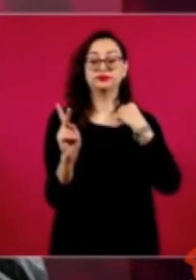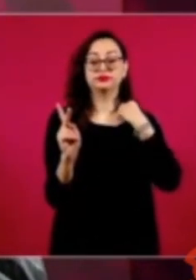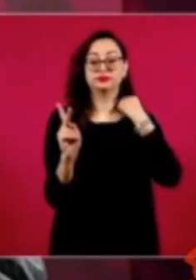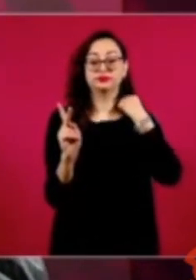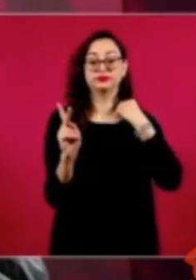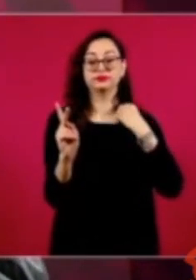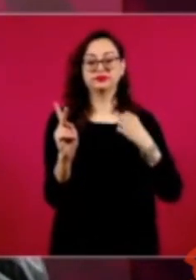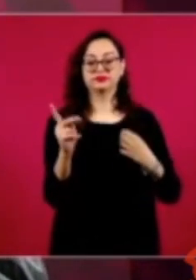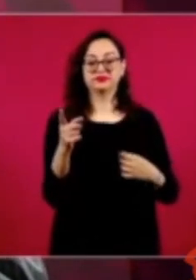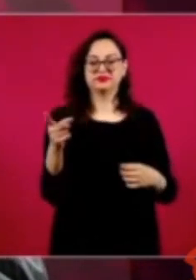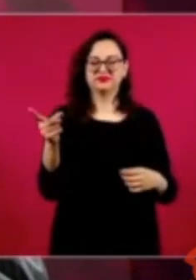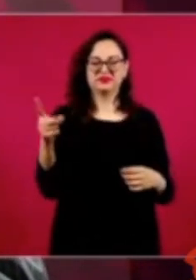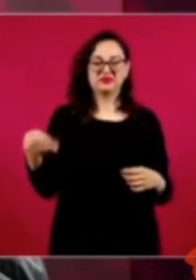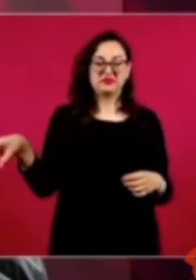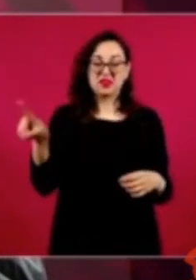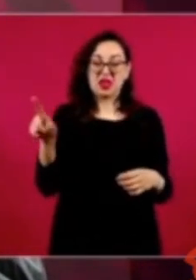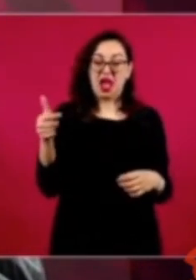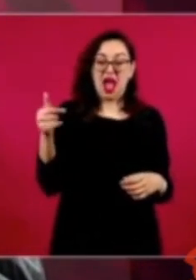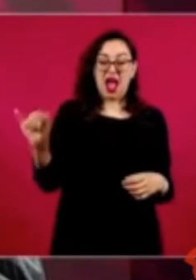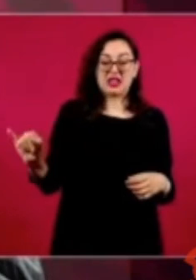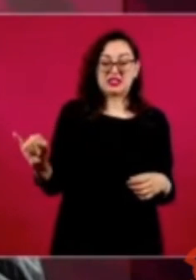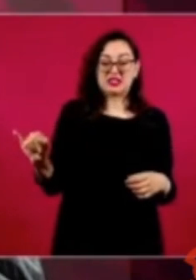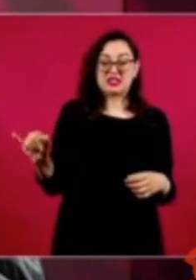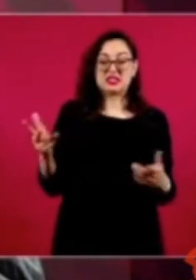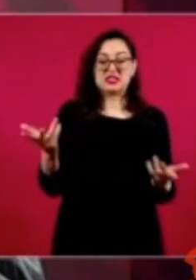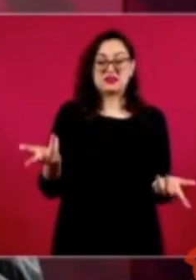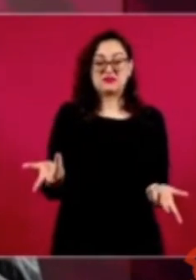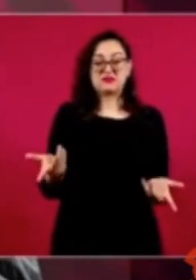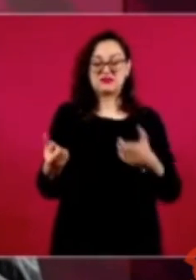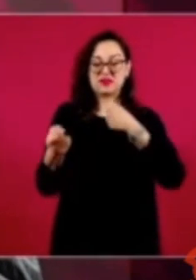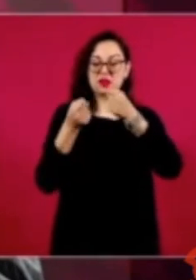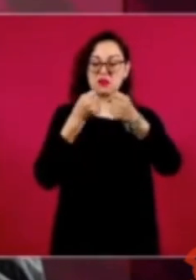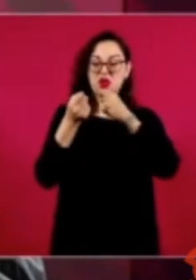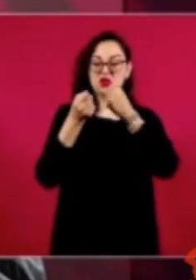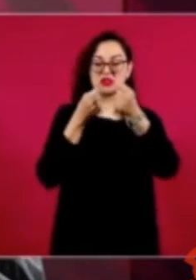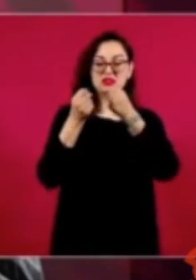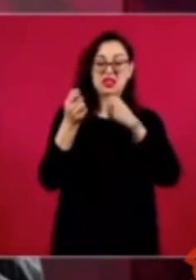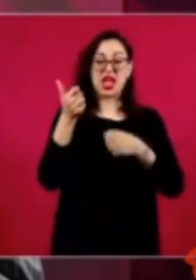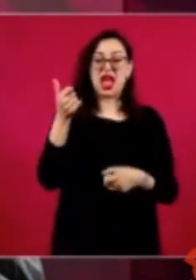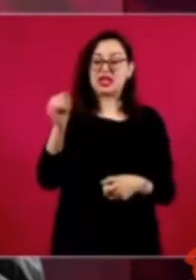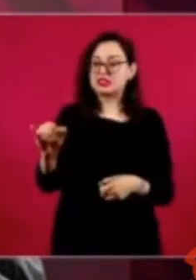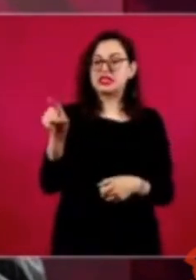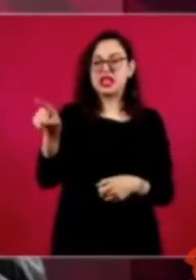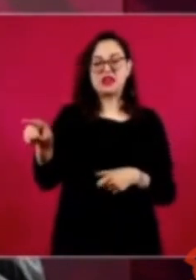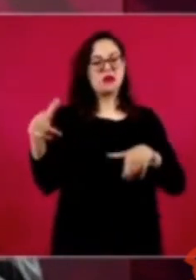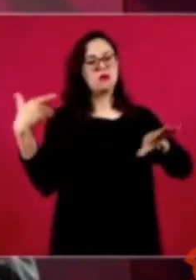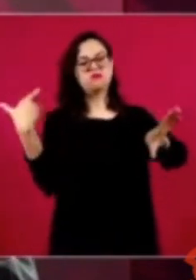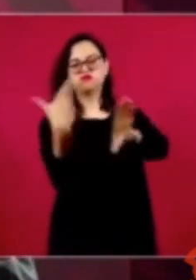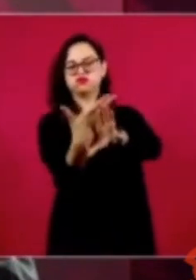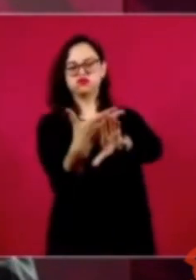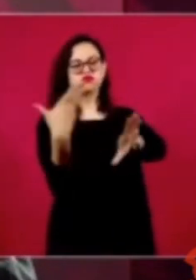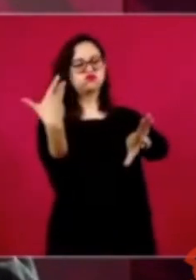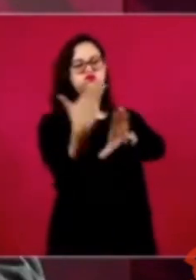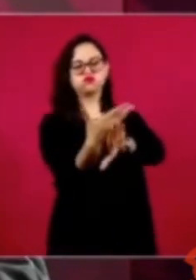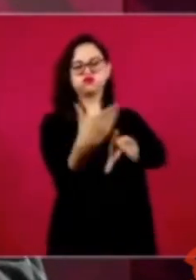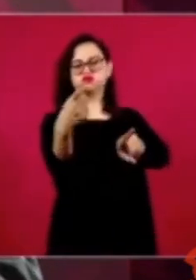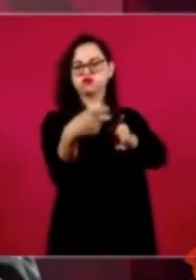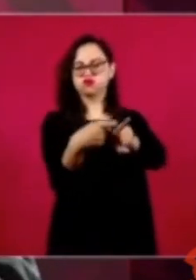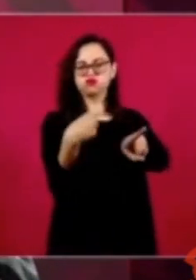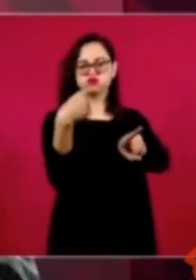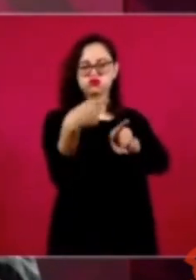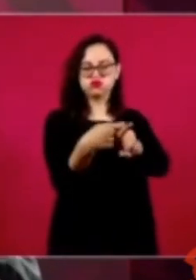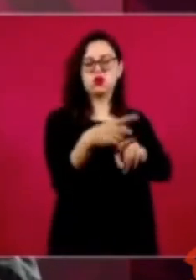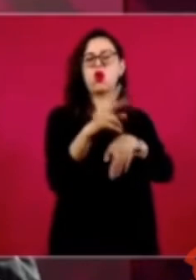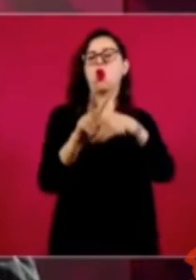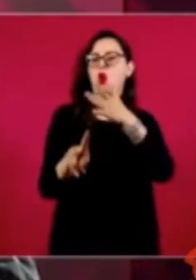hablando despectivamente de los periodistas críticos, te va a seguir criticando, lo vuelves a